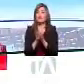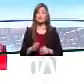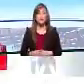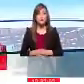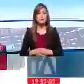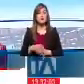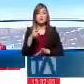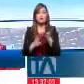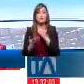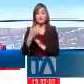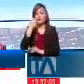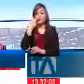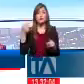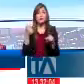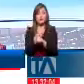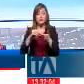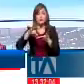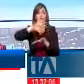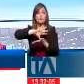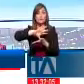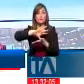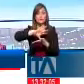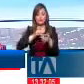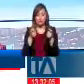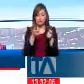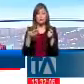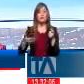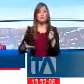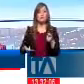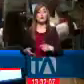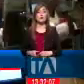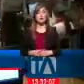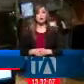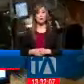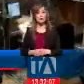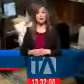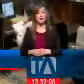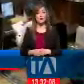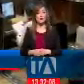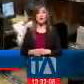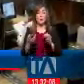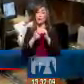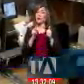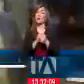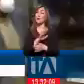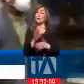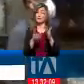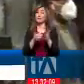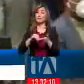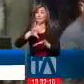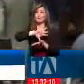Todo pasa por los intereses de los asambleístas de presidir las mesas legislativas. Un nuevo problema se genera en